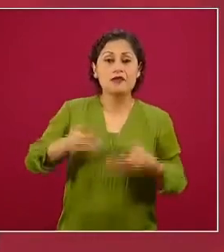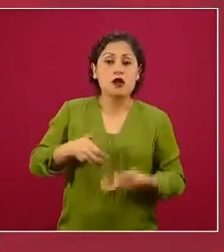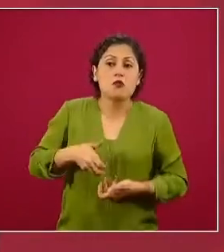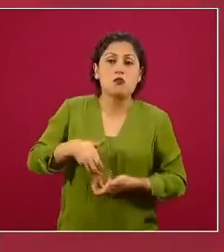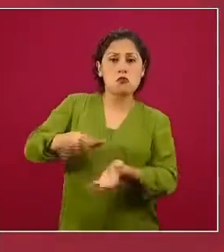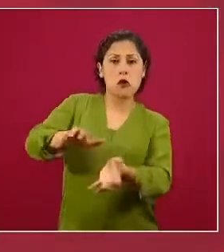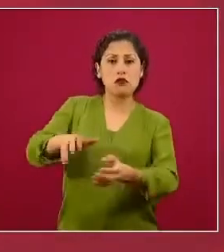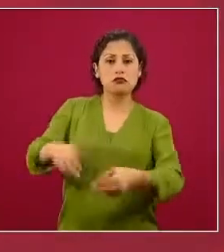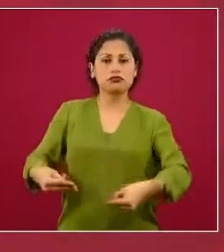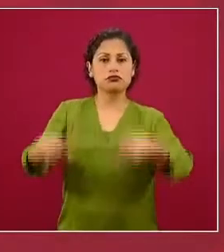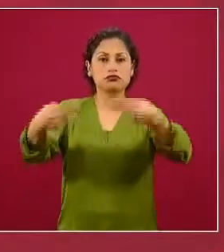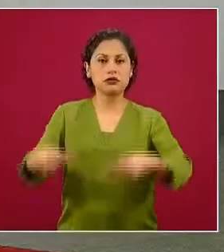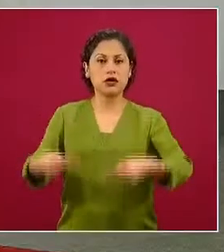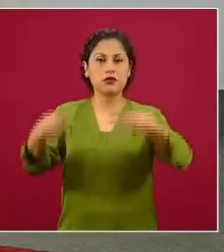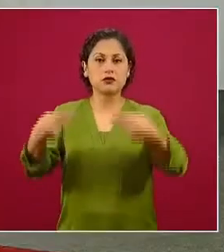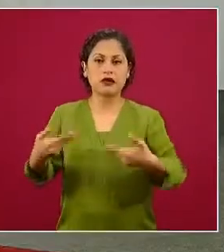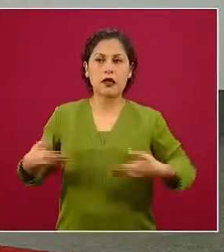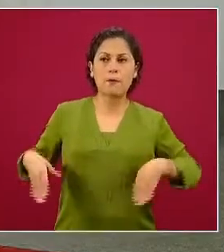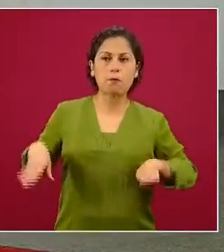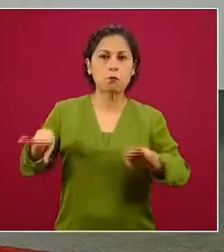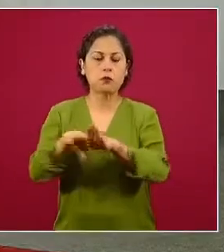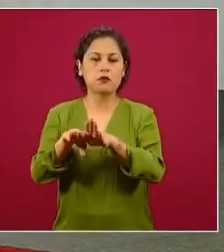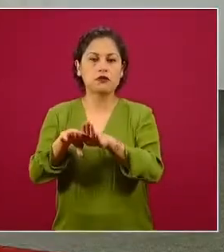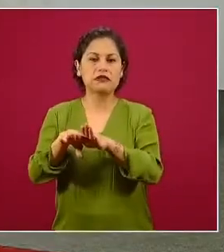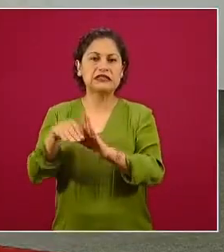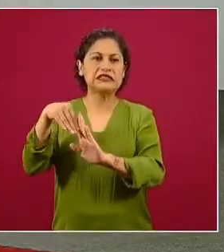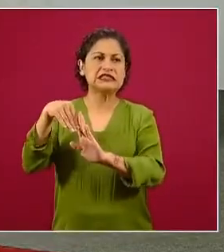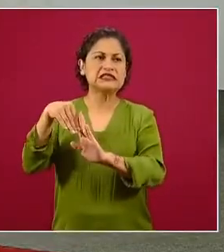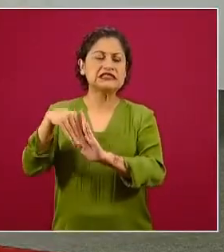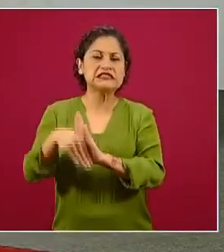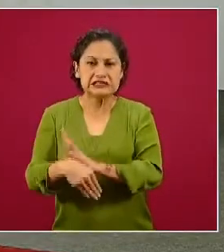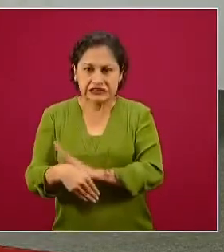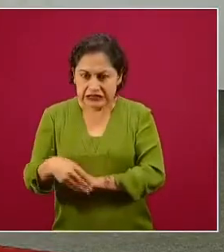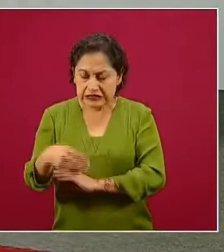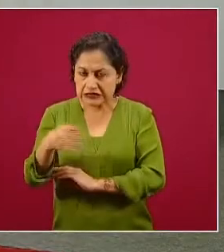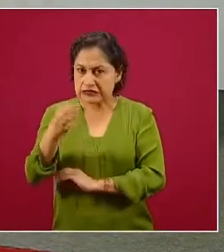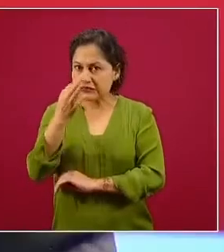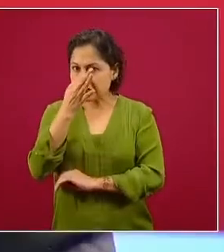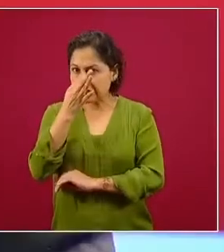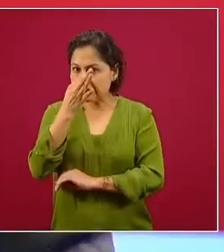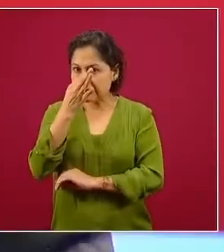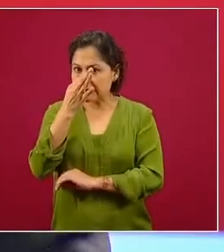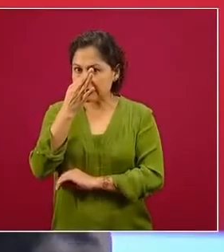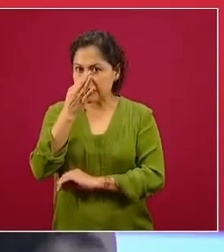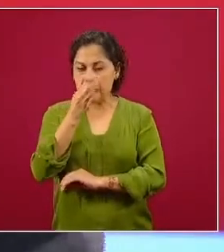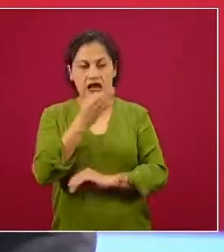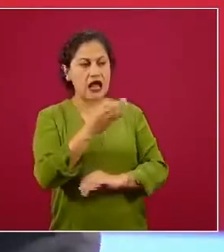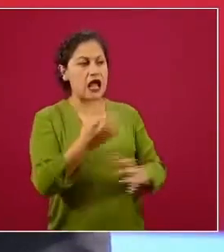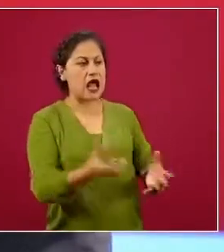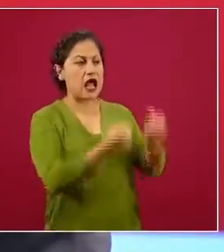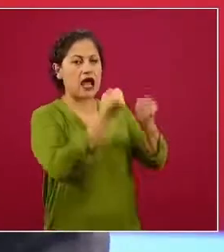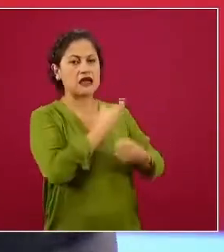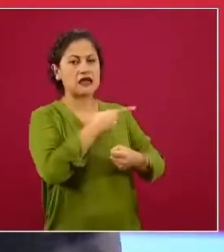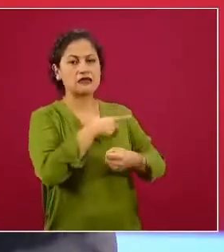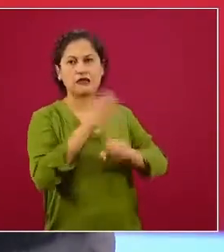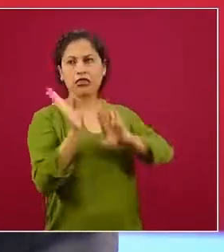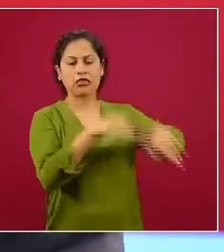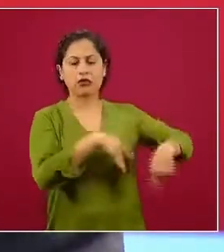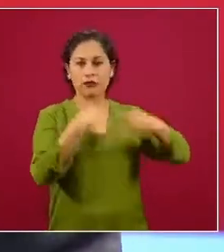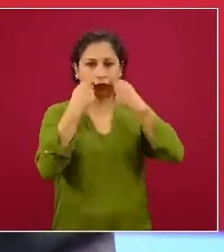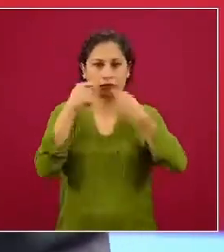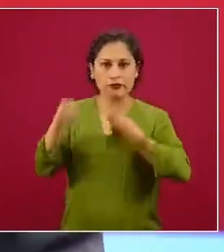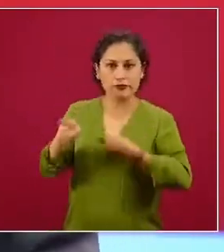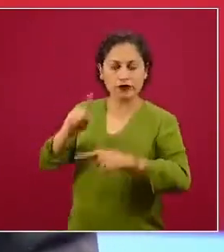ya, y entonces el énfasis que van a poner es en ese aspecto social y económico. Y como ven, no es fácil conciliar